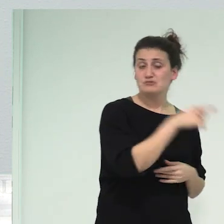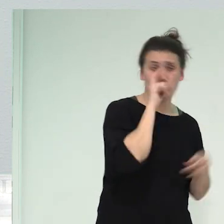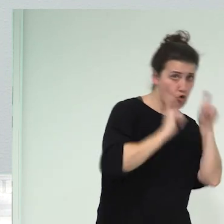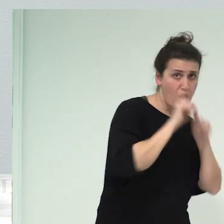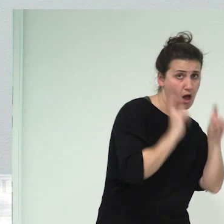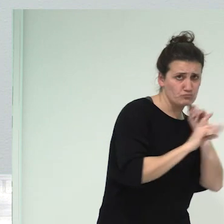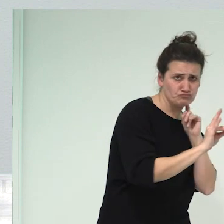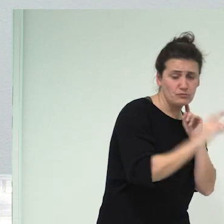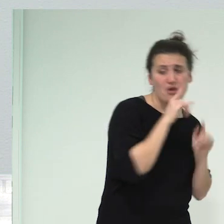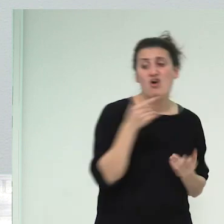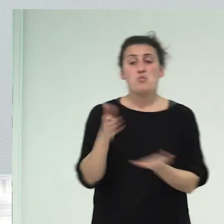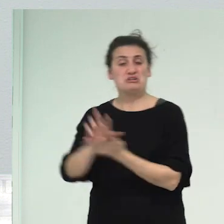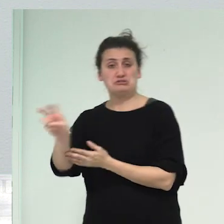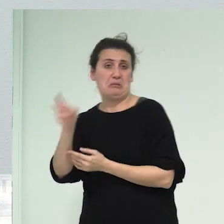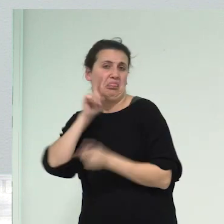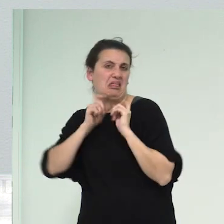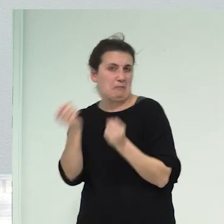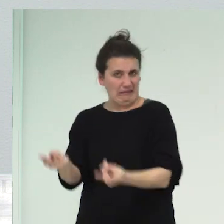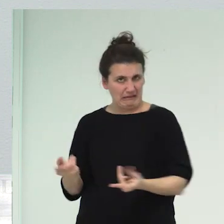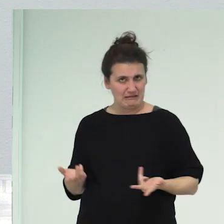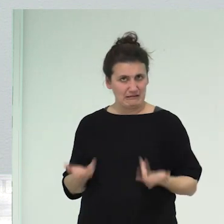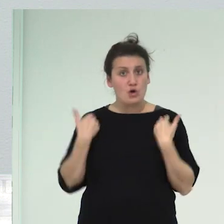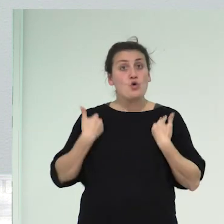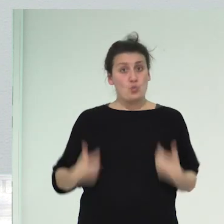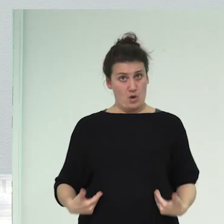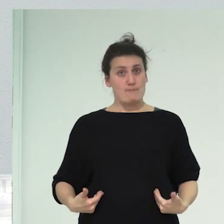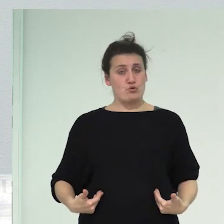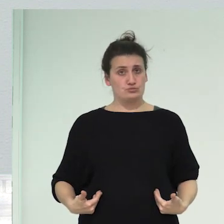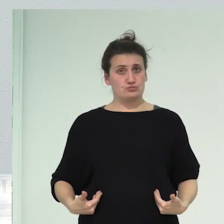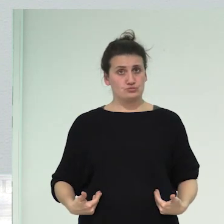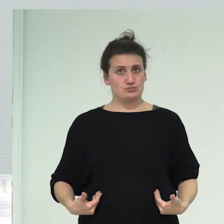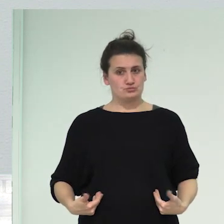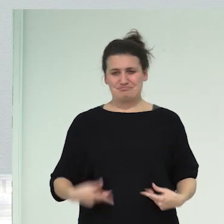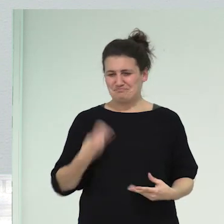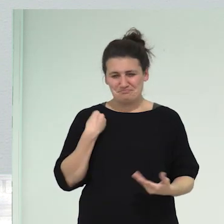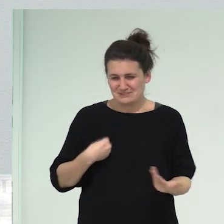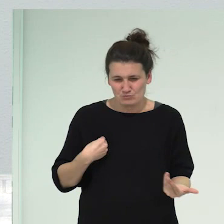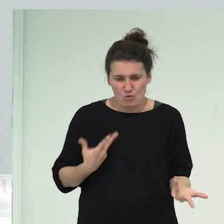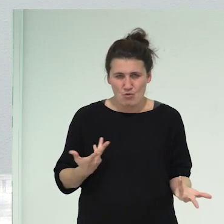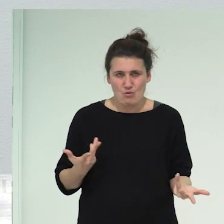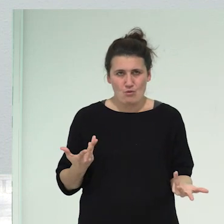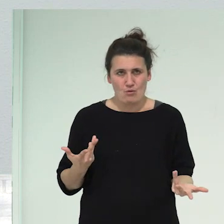nadie llora. Hay cuerpos que es lo mismo que pasa, ¿no?